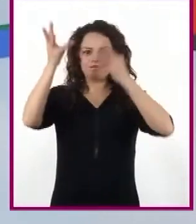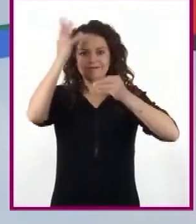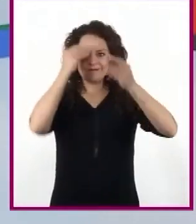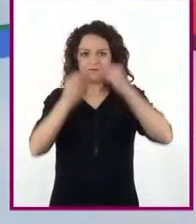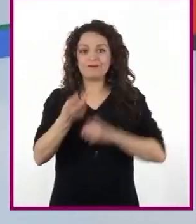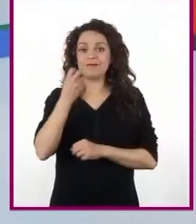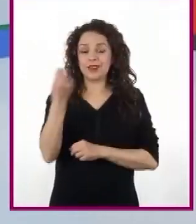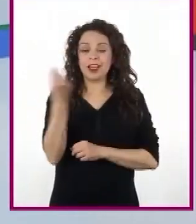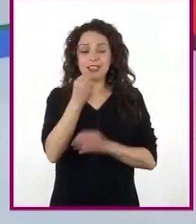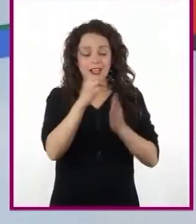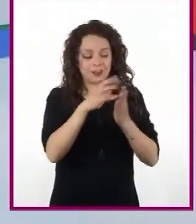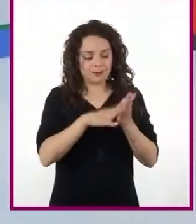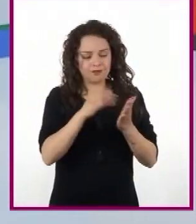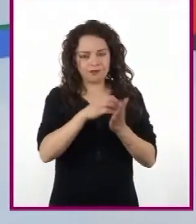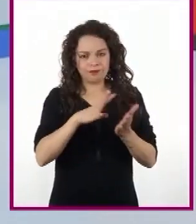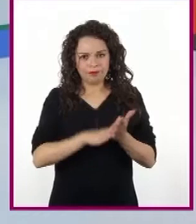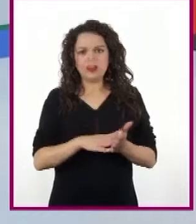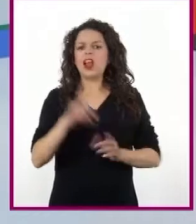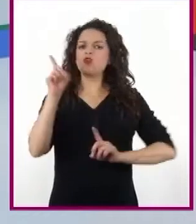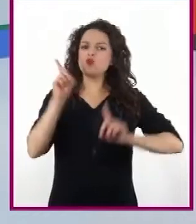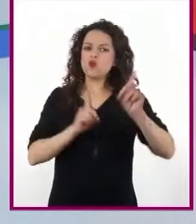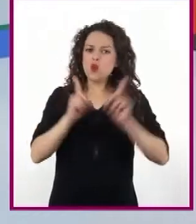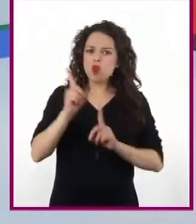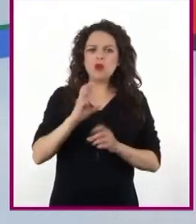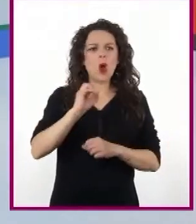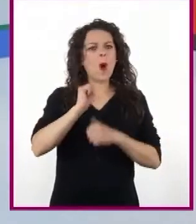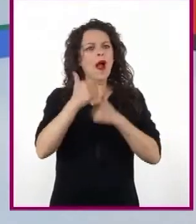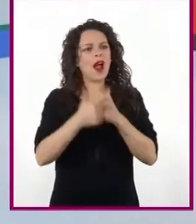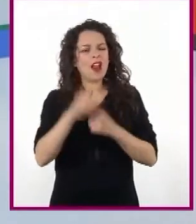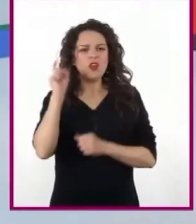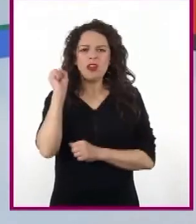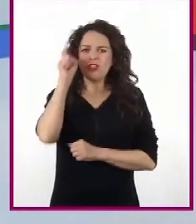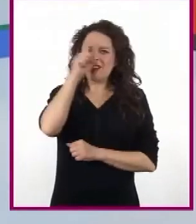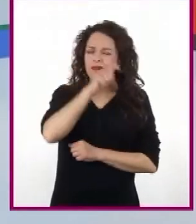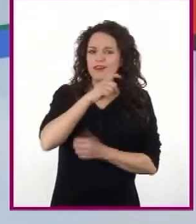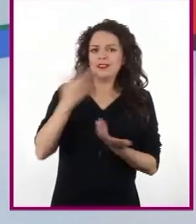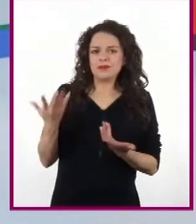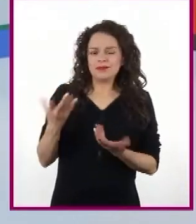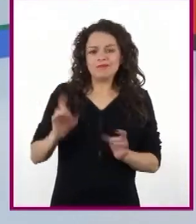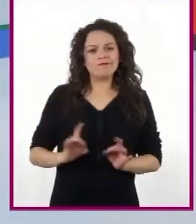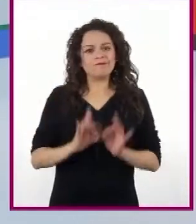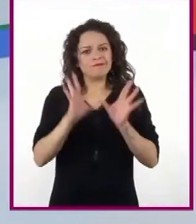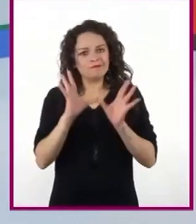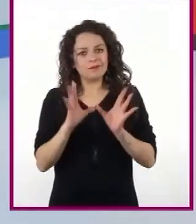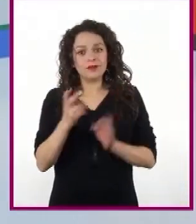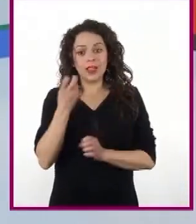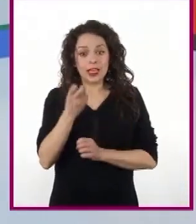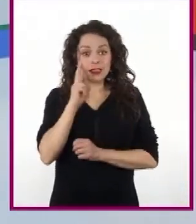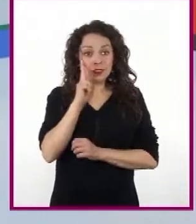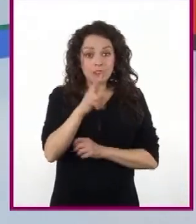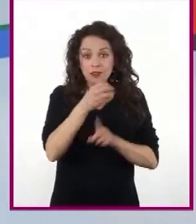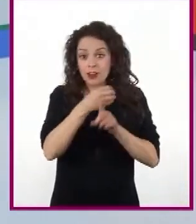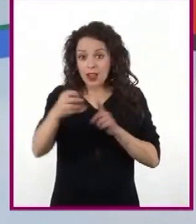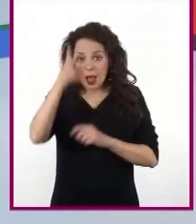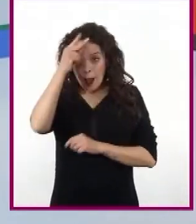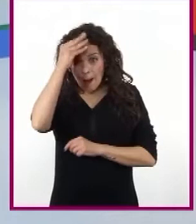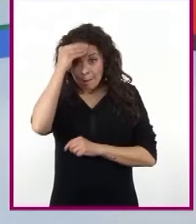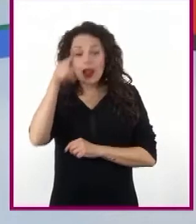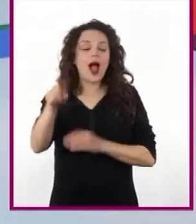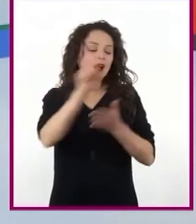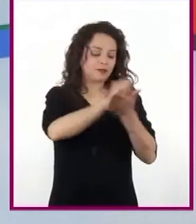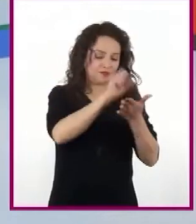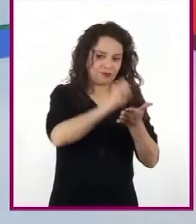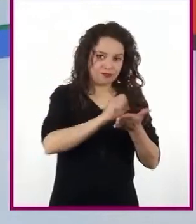un registro de las dudas, inquietudes o dificultades que les surjan durante la sesión, las cuales podrán resolver al